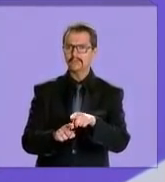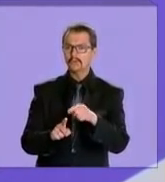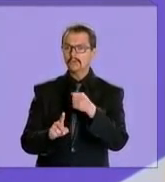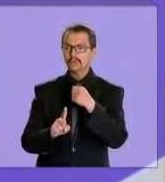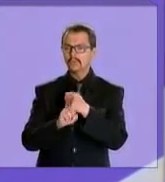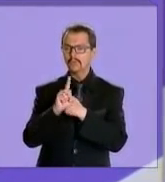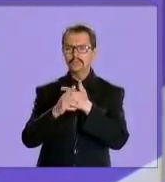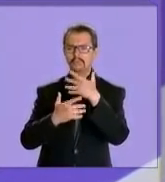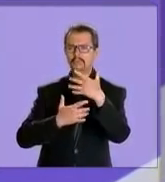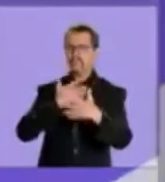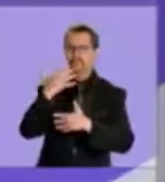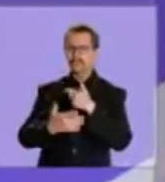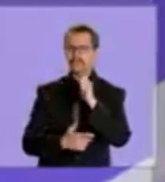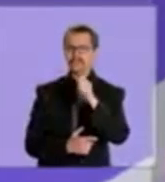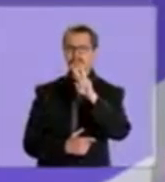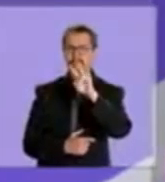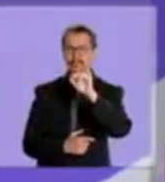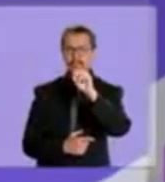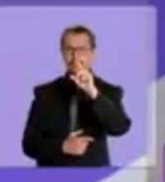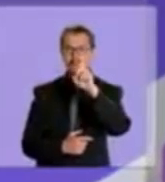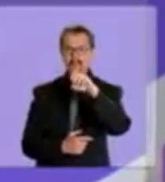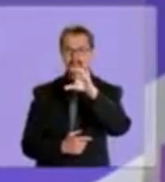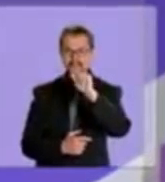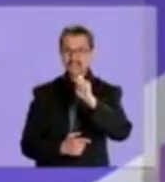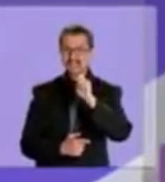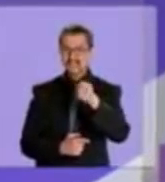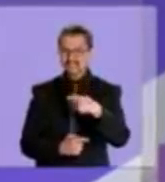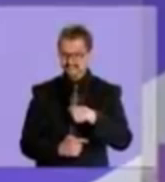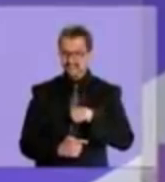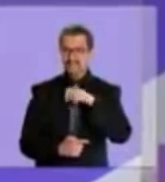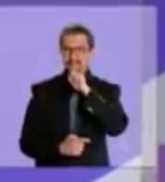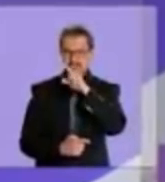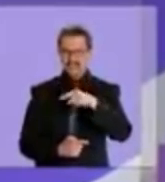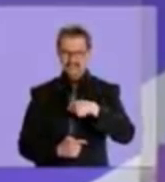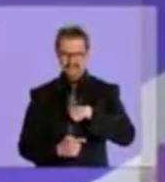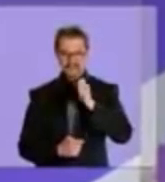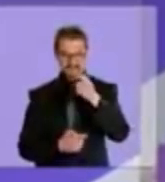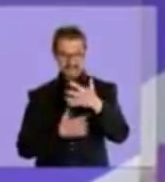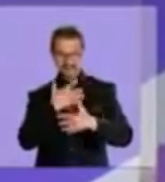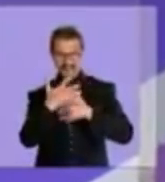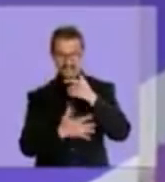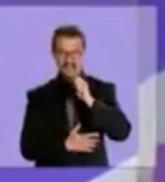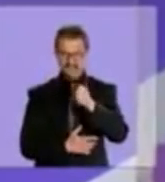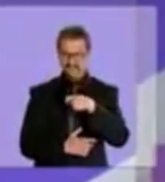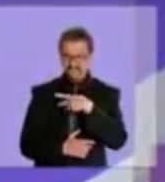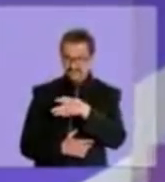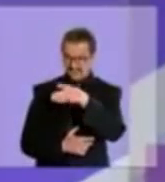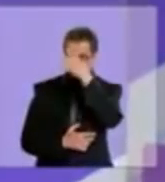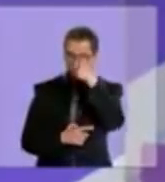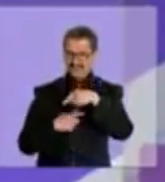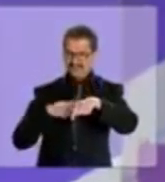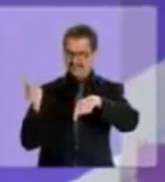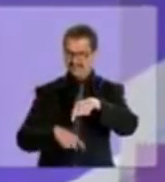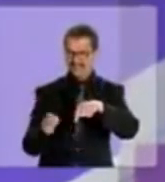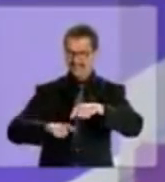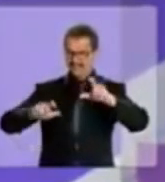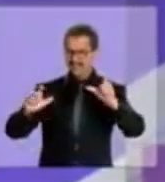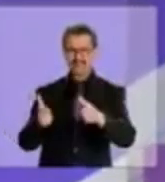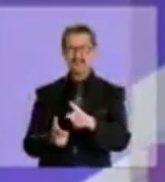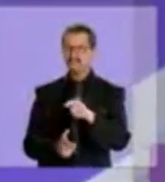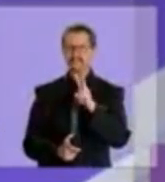creo que la estrategia que ha seguido el gobierno del pri y del pan ha sido fallida